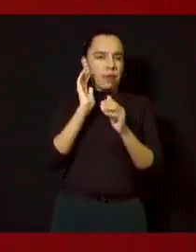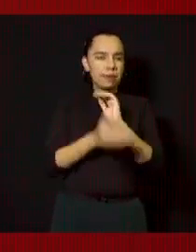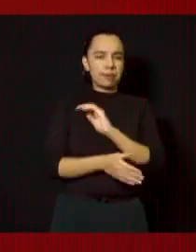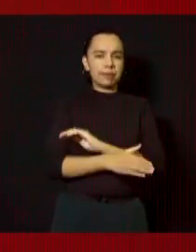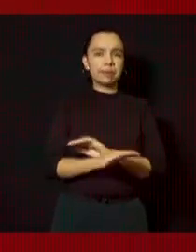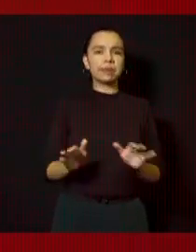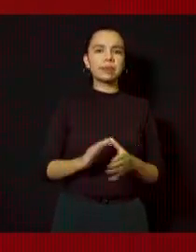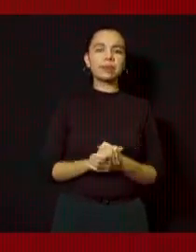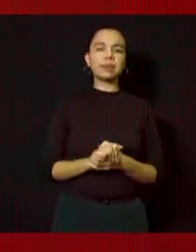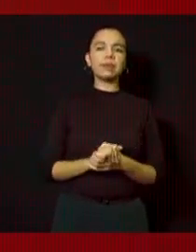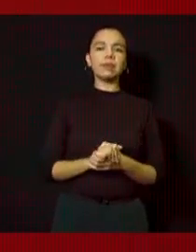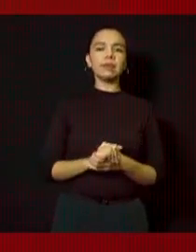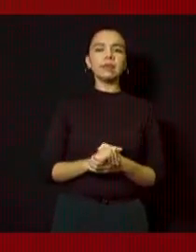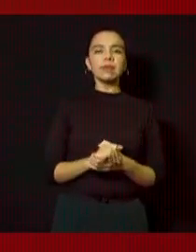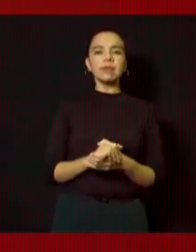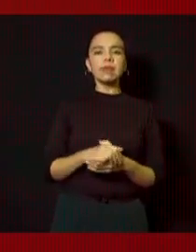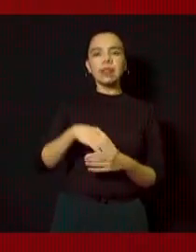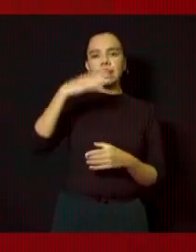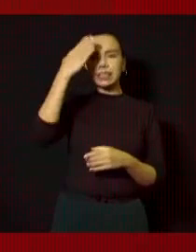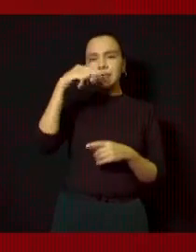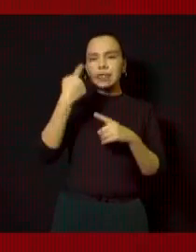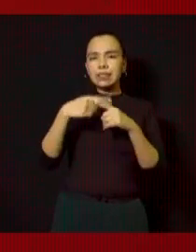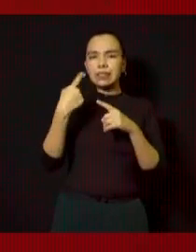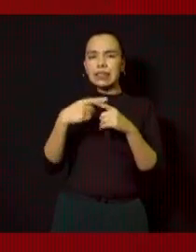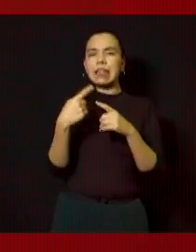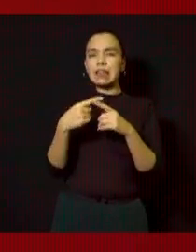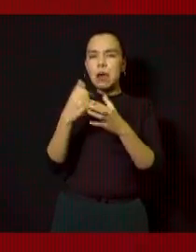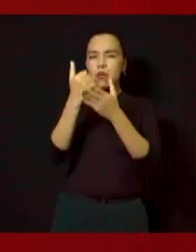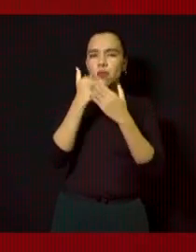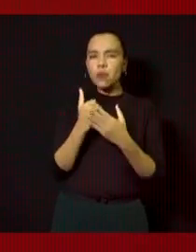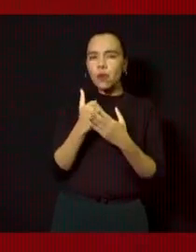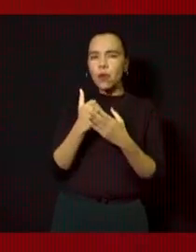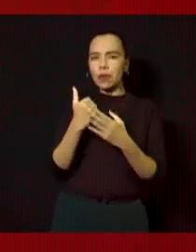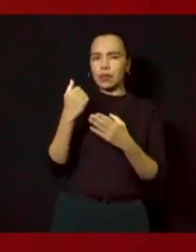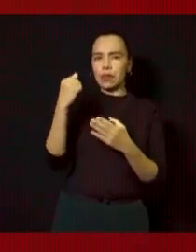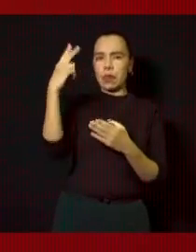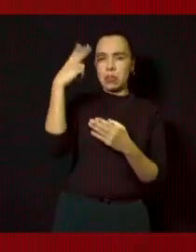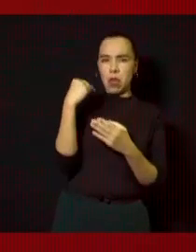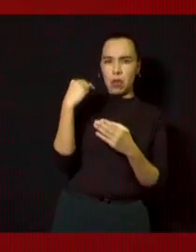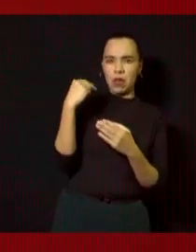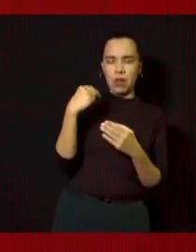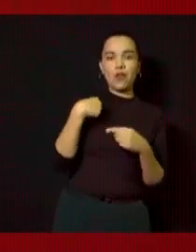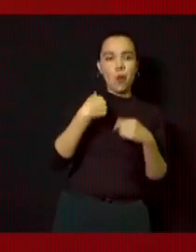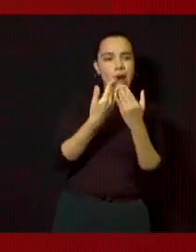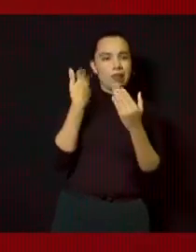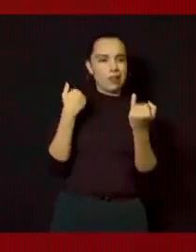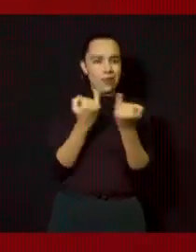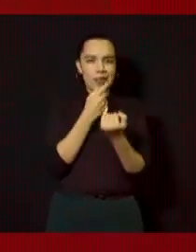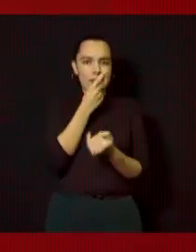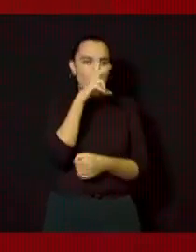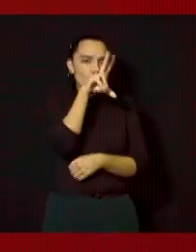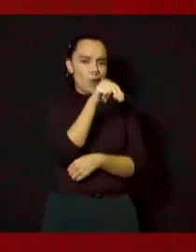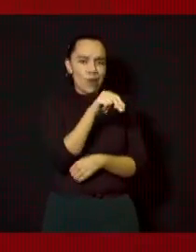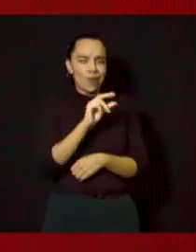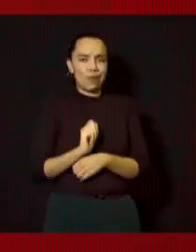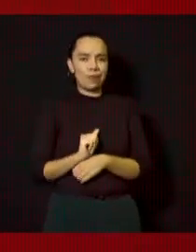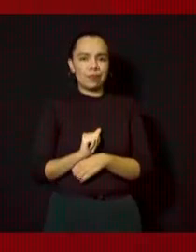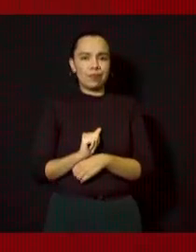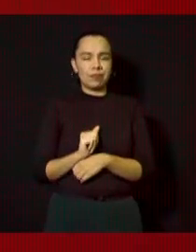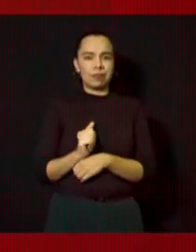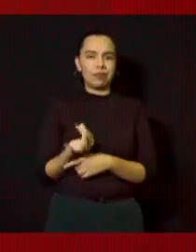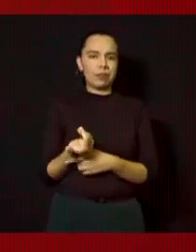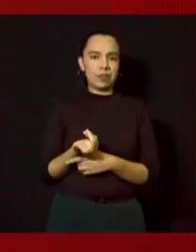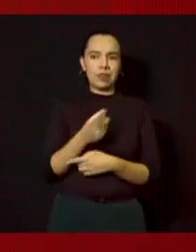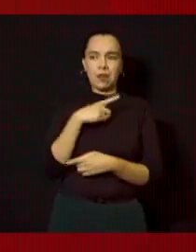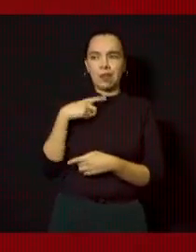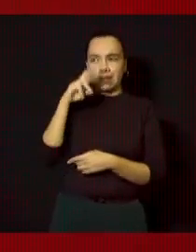para terminarte, ¿sabes a mí qué me ayudó a aceptar el no como respuesta? Es que yo también he dicho no. Entonces digo, ¿por qué el otro no puede decir no? Si